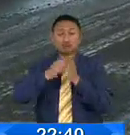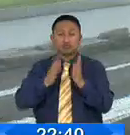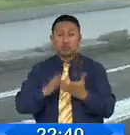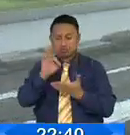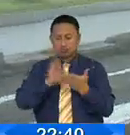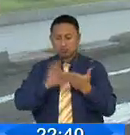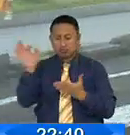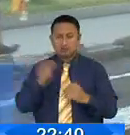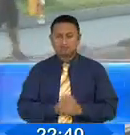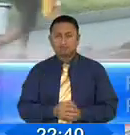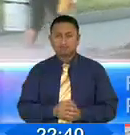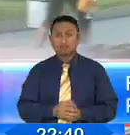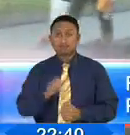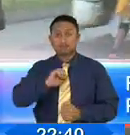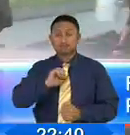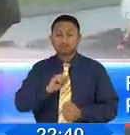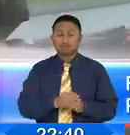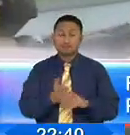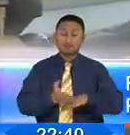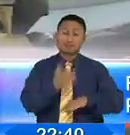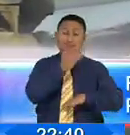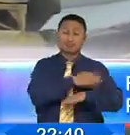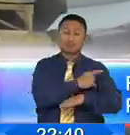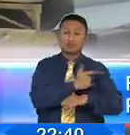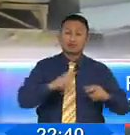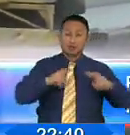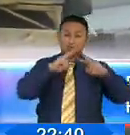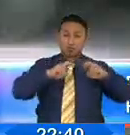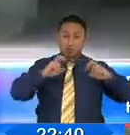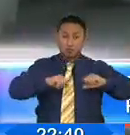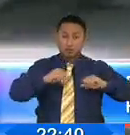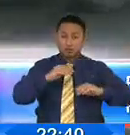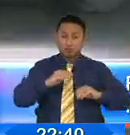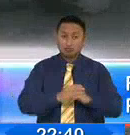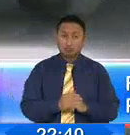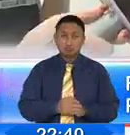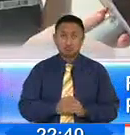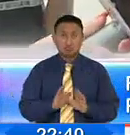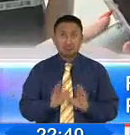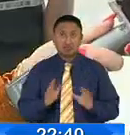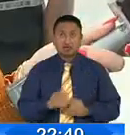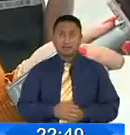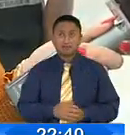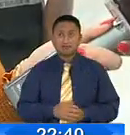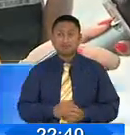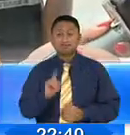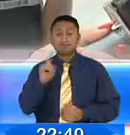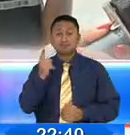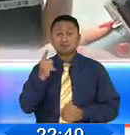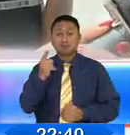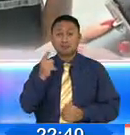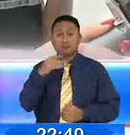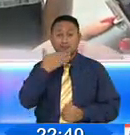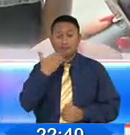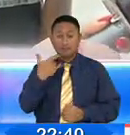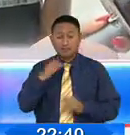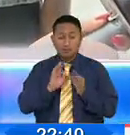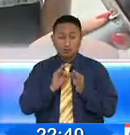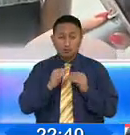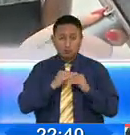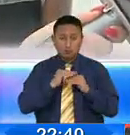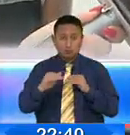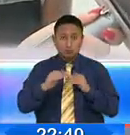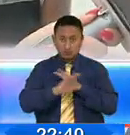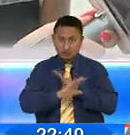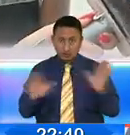del Estado y desde ese entonces las investigaciones no han avanzado. La primera etapa del mejoramiento vial se culminó.